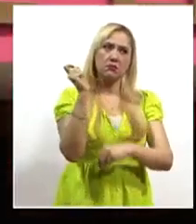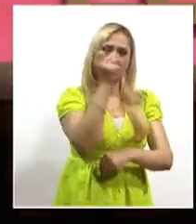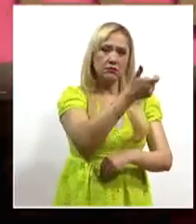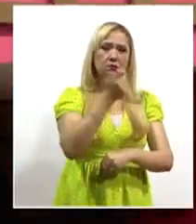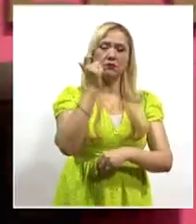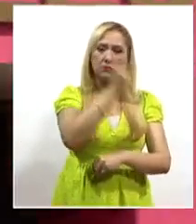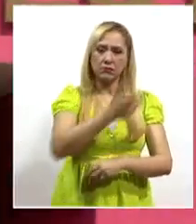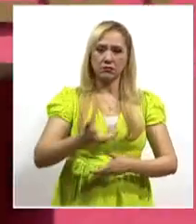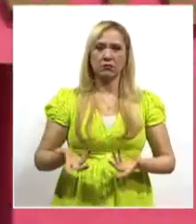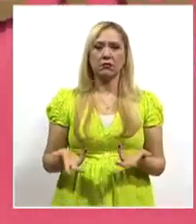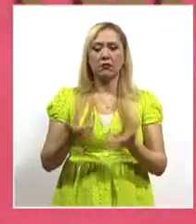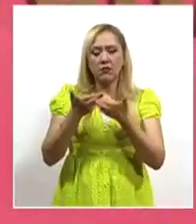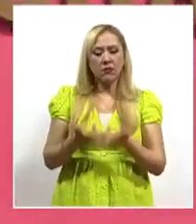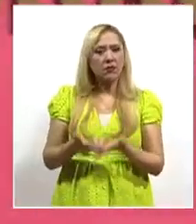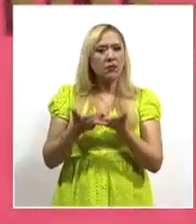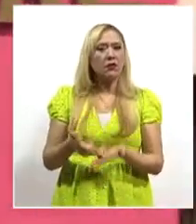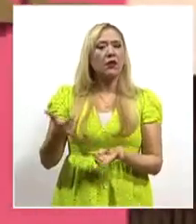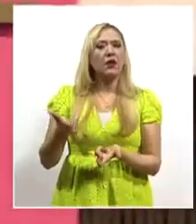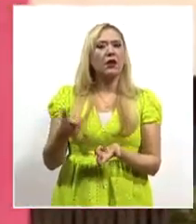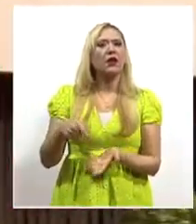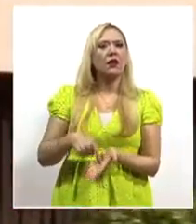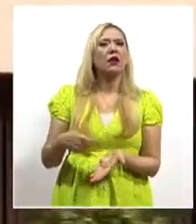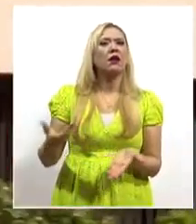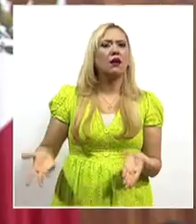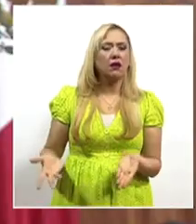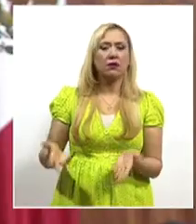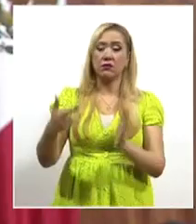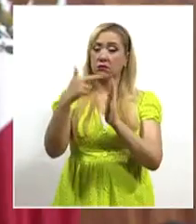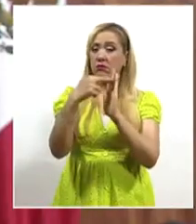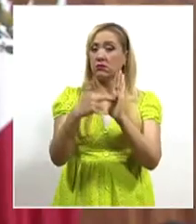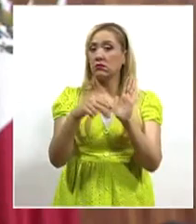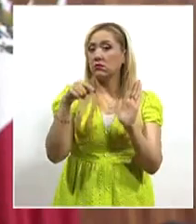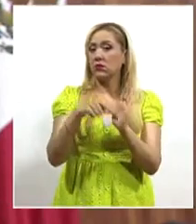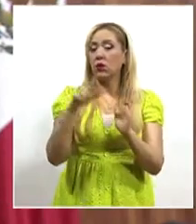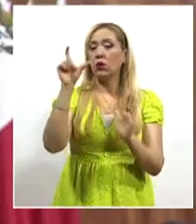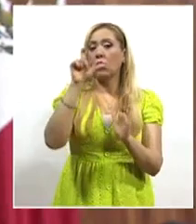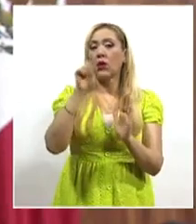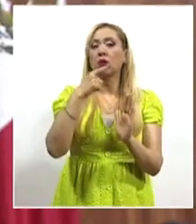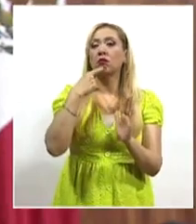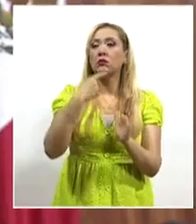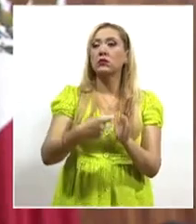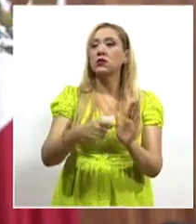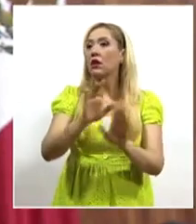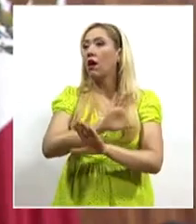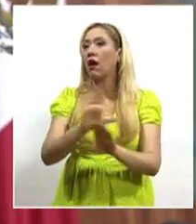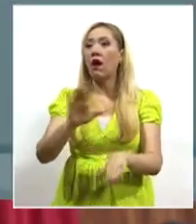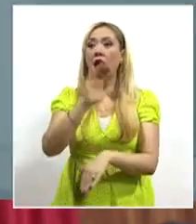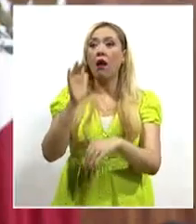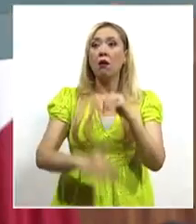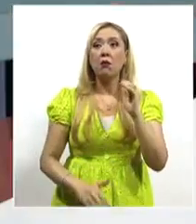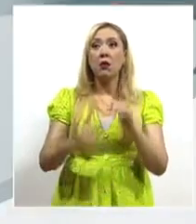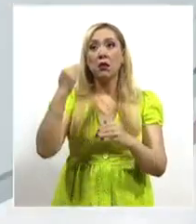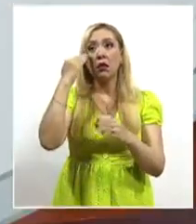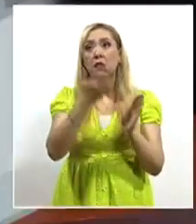que el manejo de los remanentes se regularía con las normas vigentes al momento de su determinación.